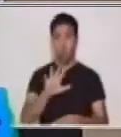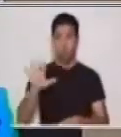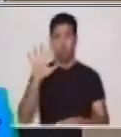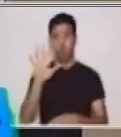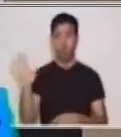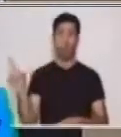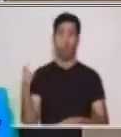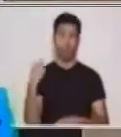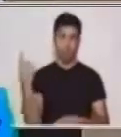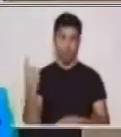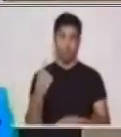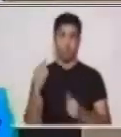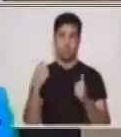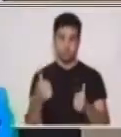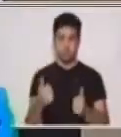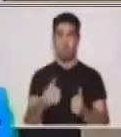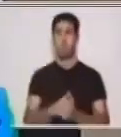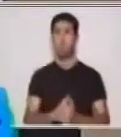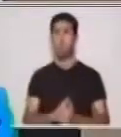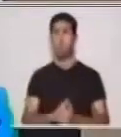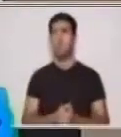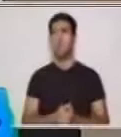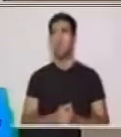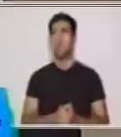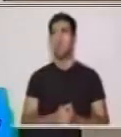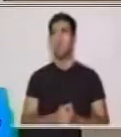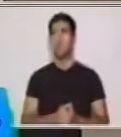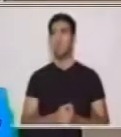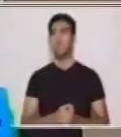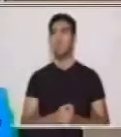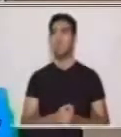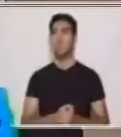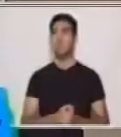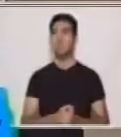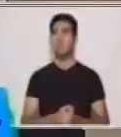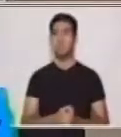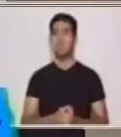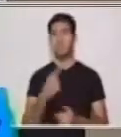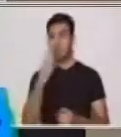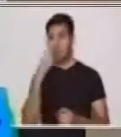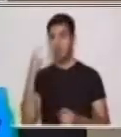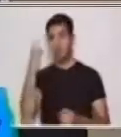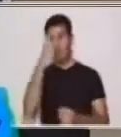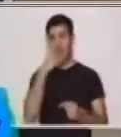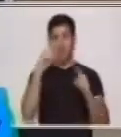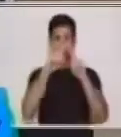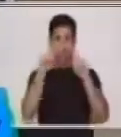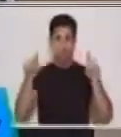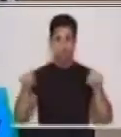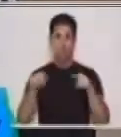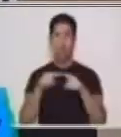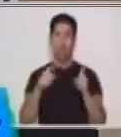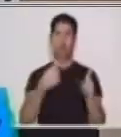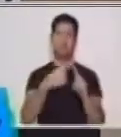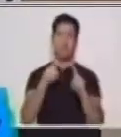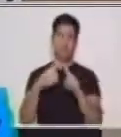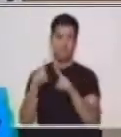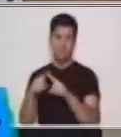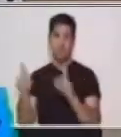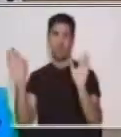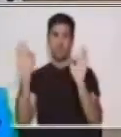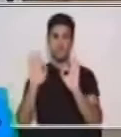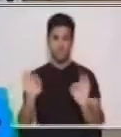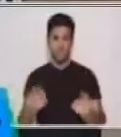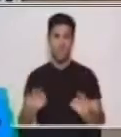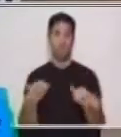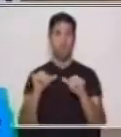cuadriláteros. Son cuadriláteros y todas las caras son rectángulos. Solo que tienen diferentes medidas, tienen